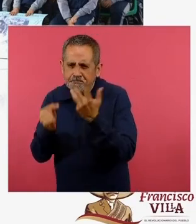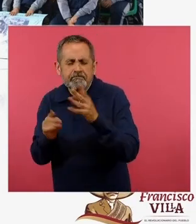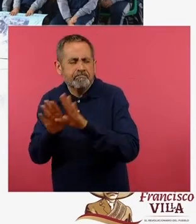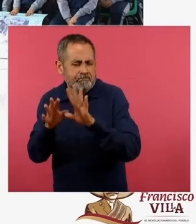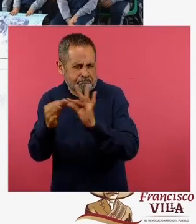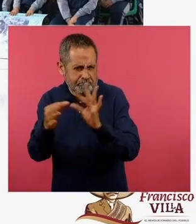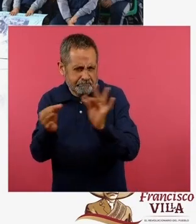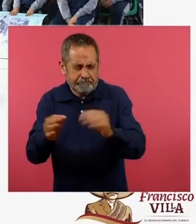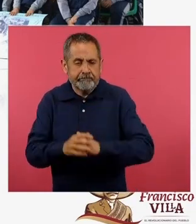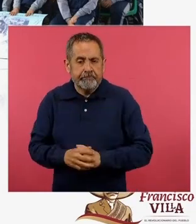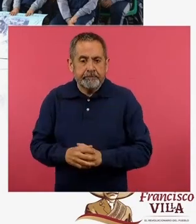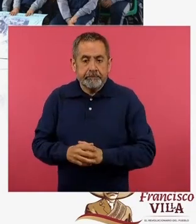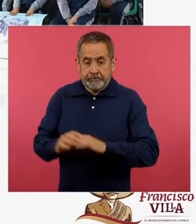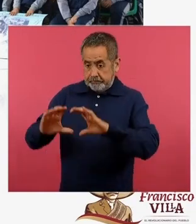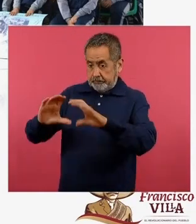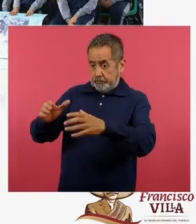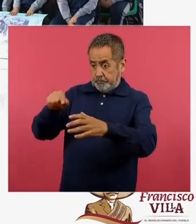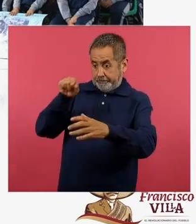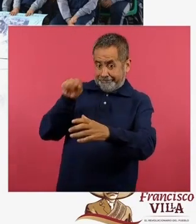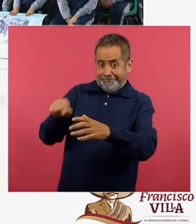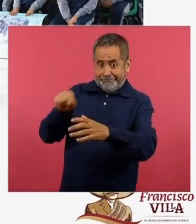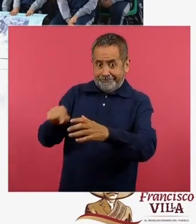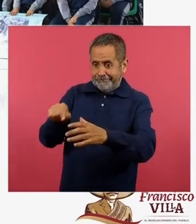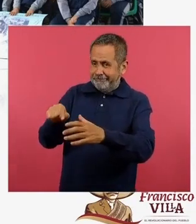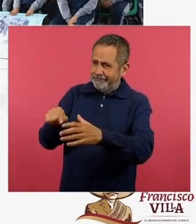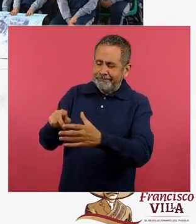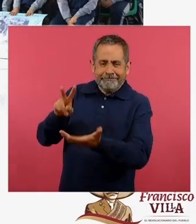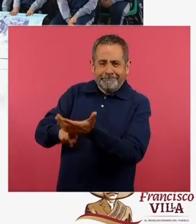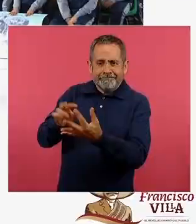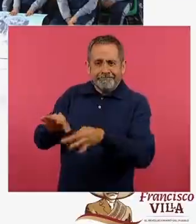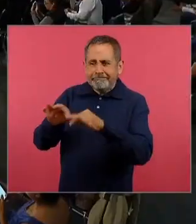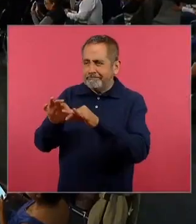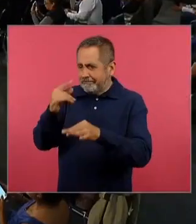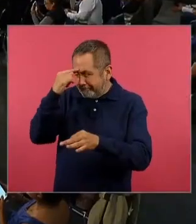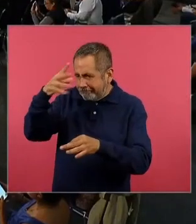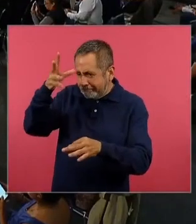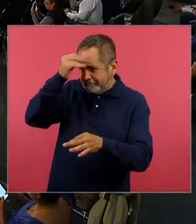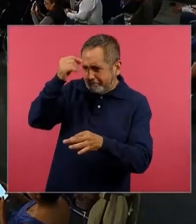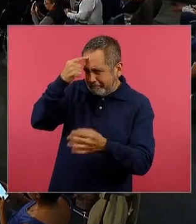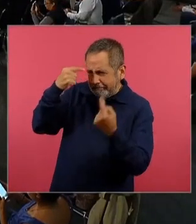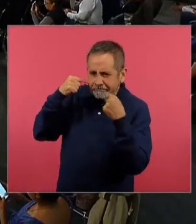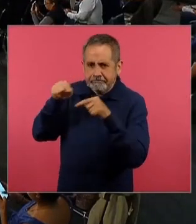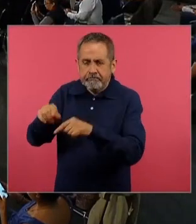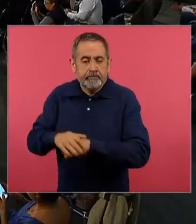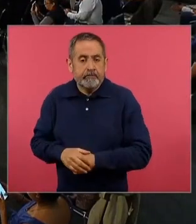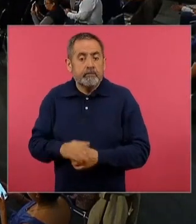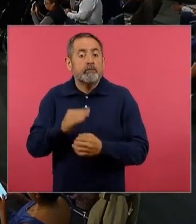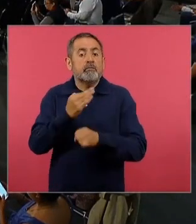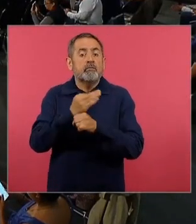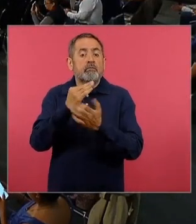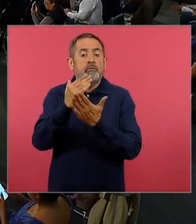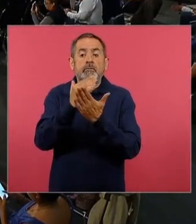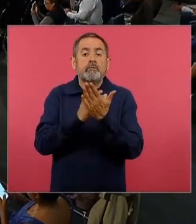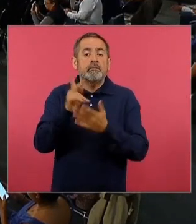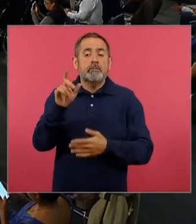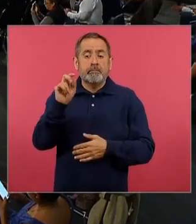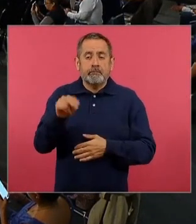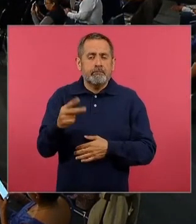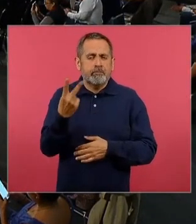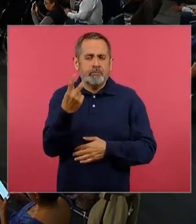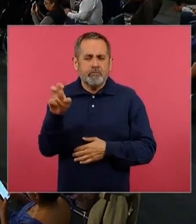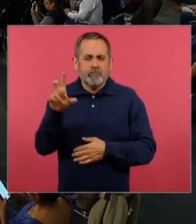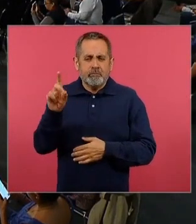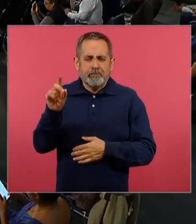comunidad como núcleo de los procesos de enseñanza y aprendizaje. Este plan de estudios tiene aproximadamente 230 páginas,